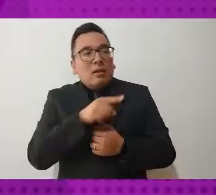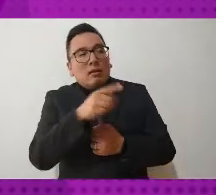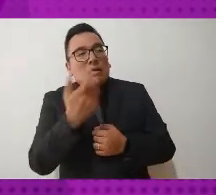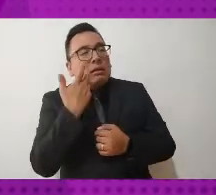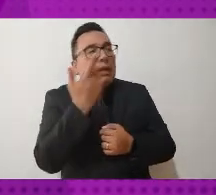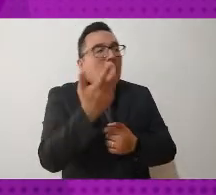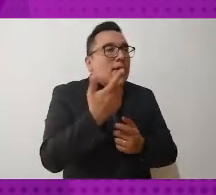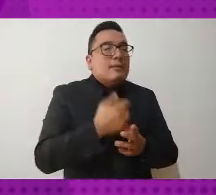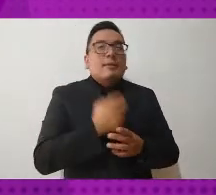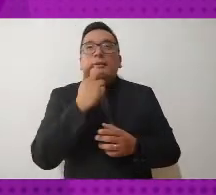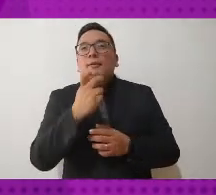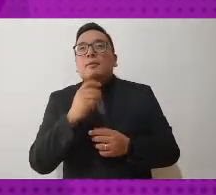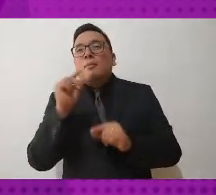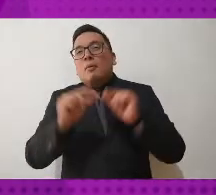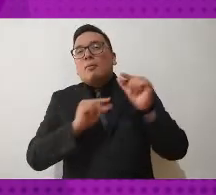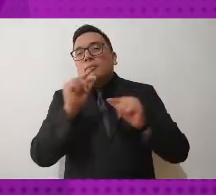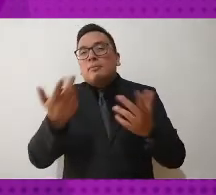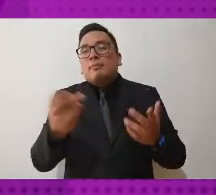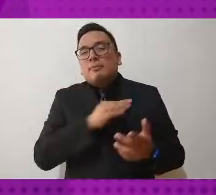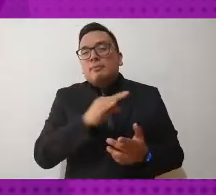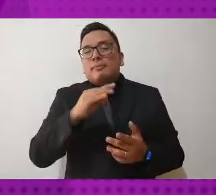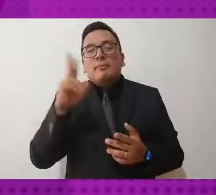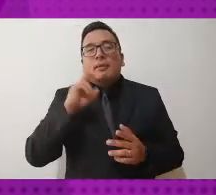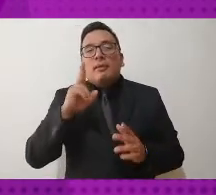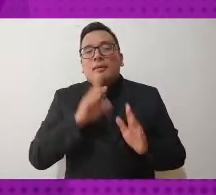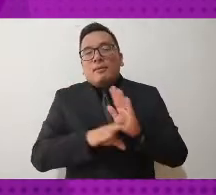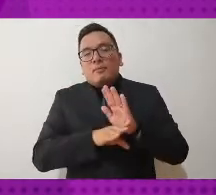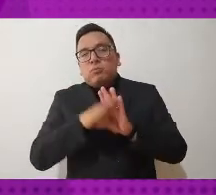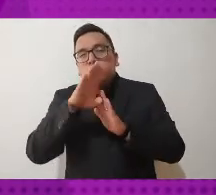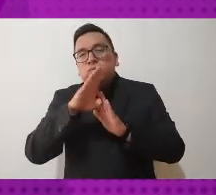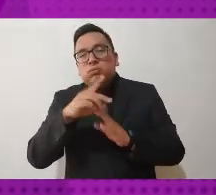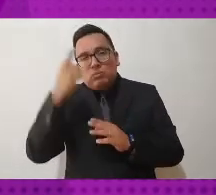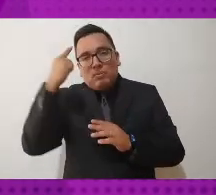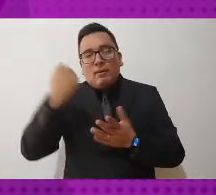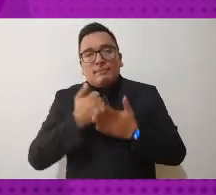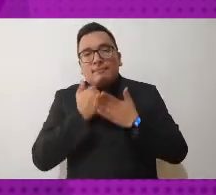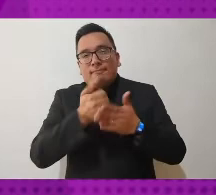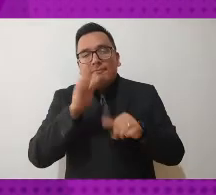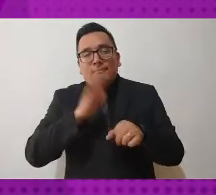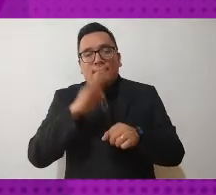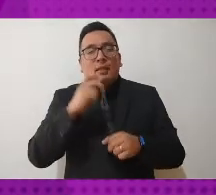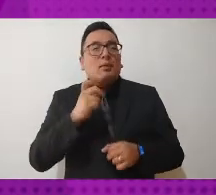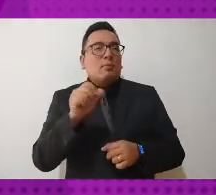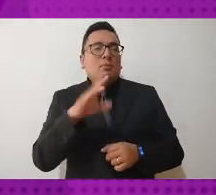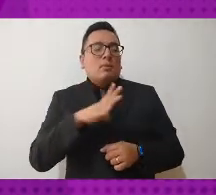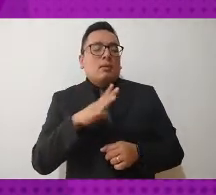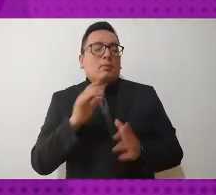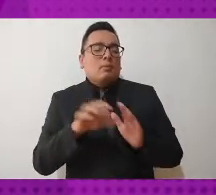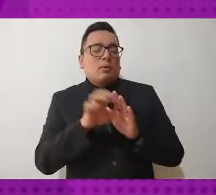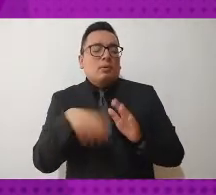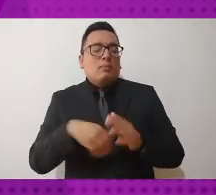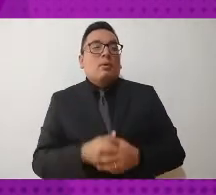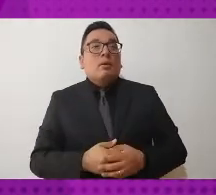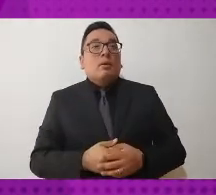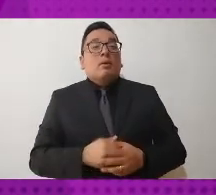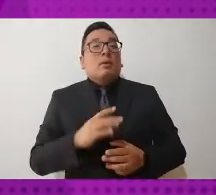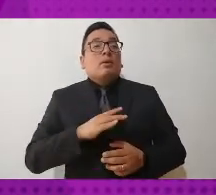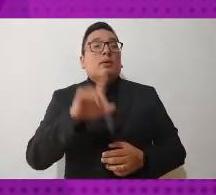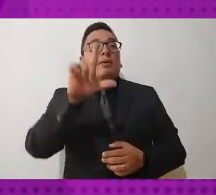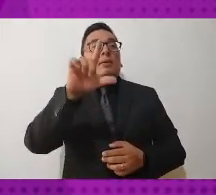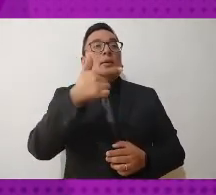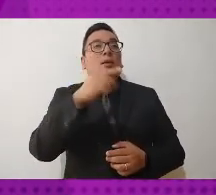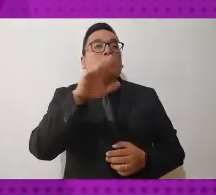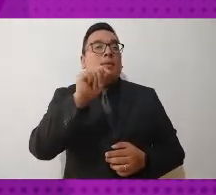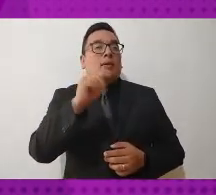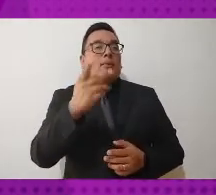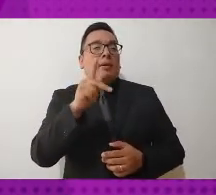y poco a poco fueron avanzando en esa en esa acción afirmativa lo mismo está pasando con la acción afirmativa lgbt